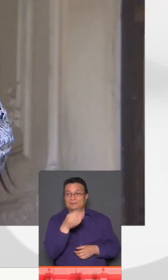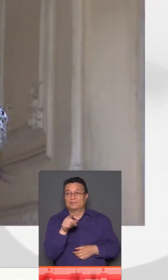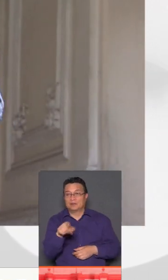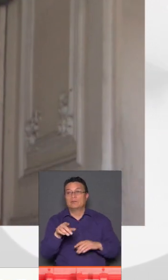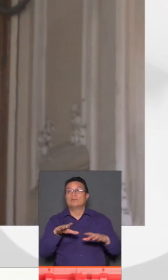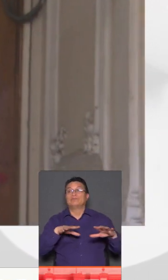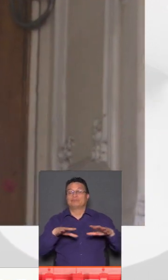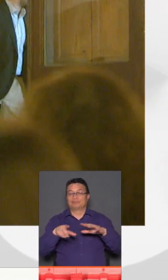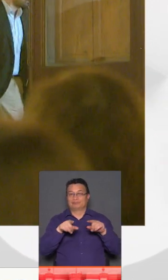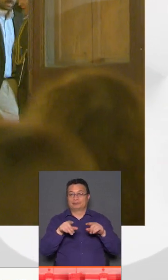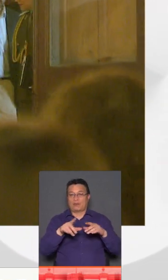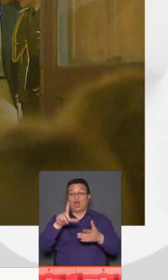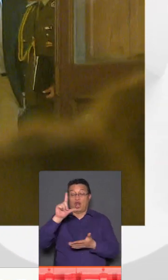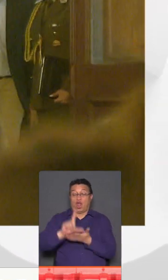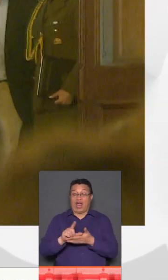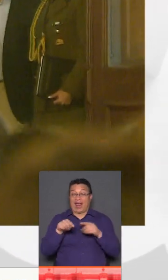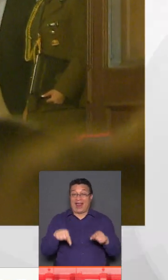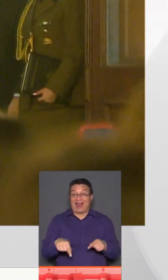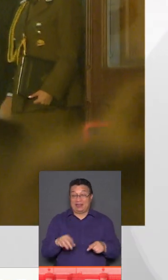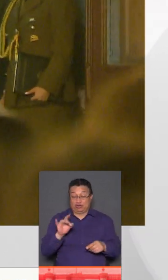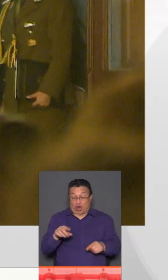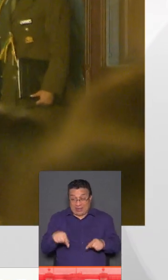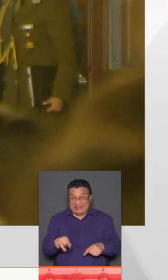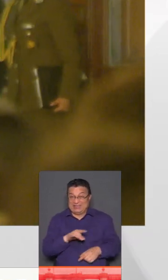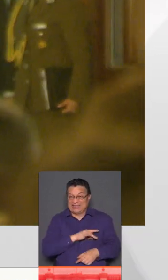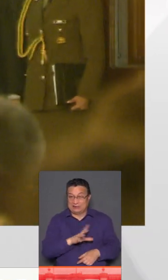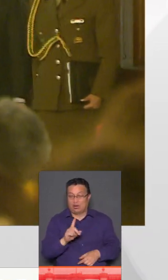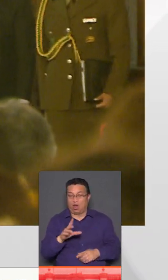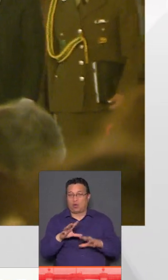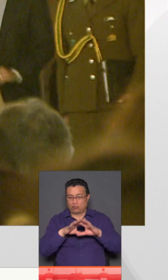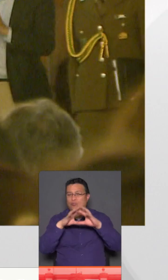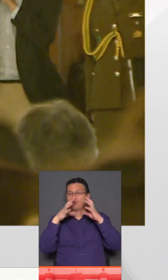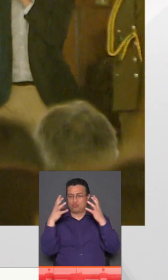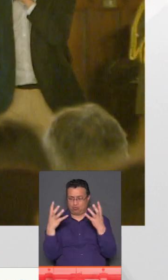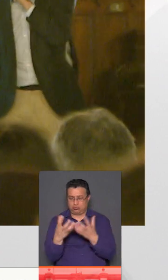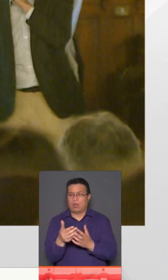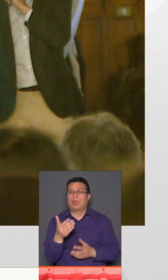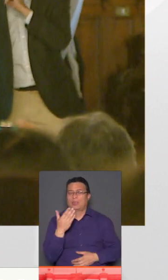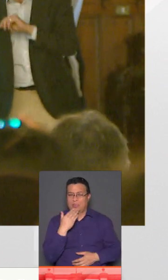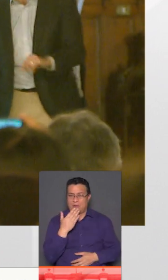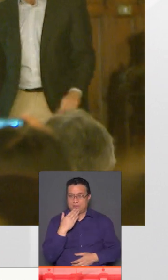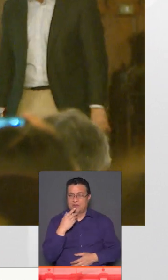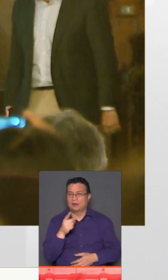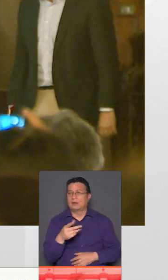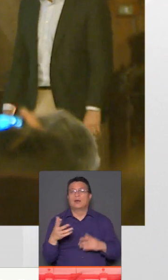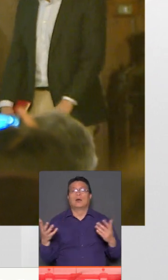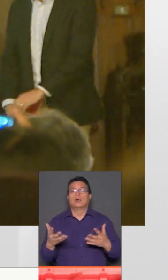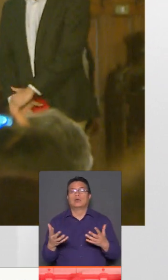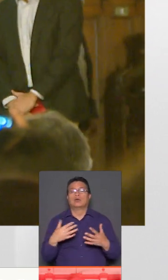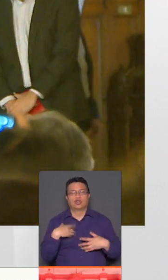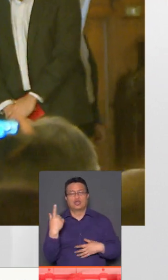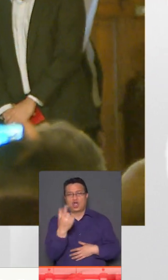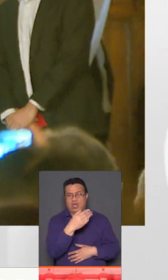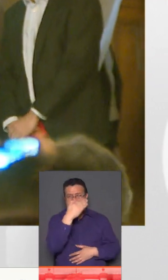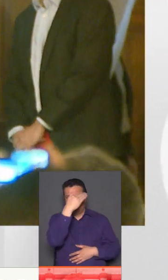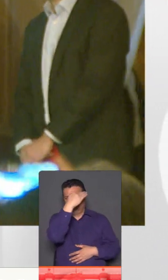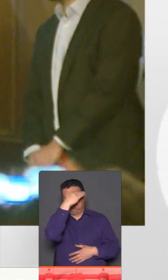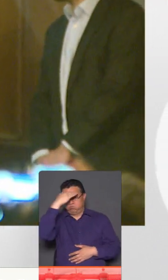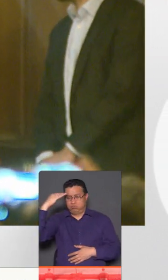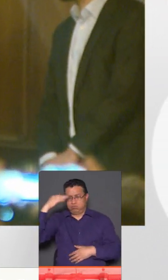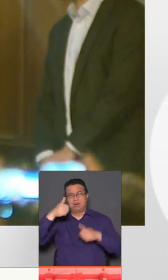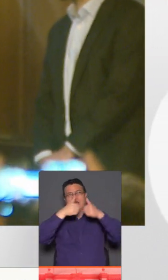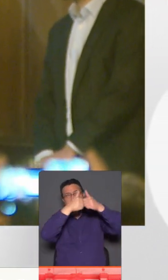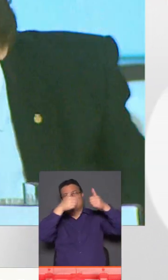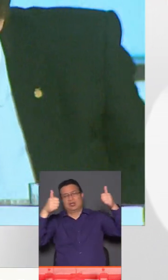que no es local, que no se da solamente en Chile, es un fenómeno global que tiene que ver con el desgaste de la autoridad en